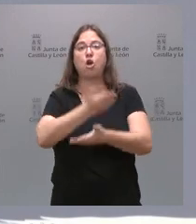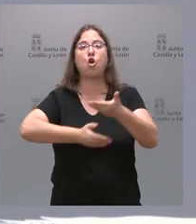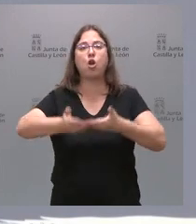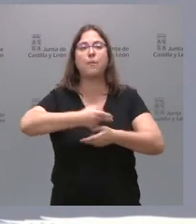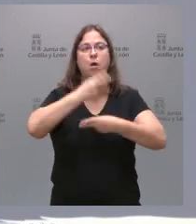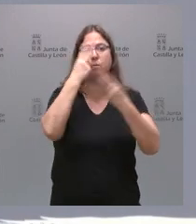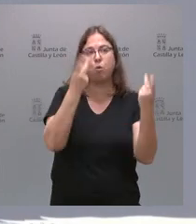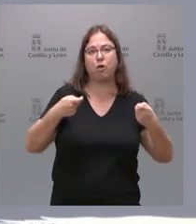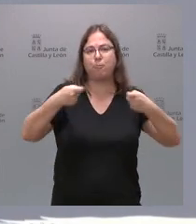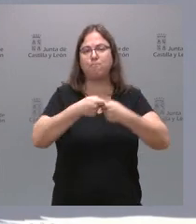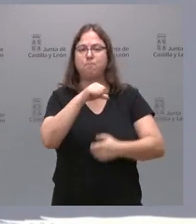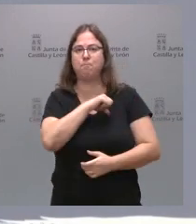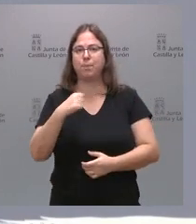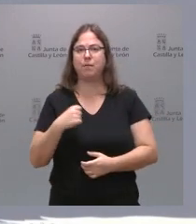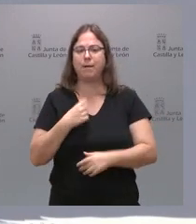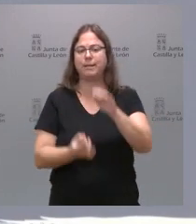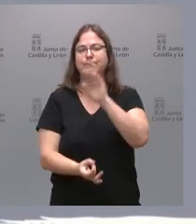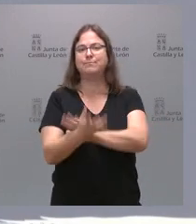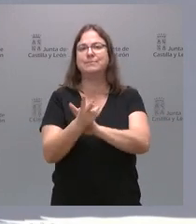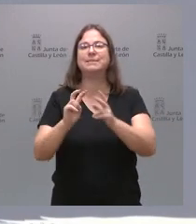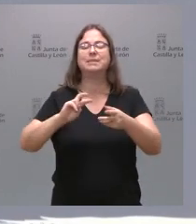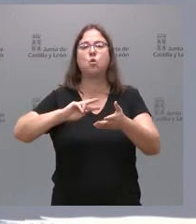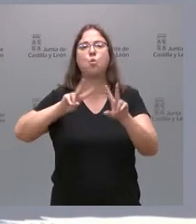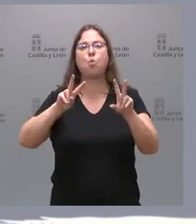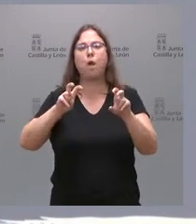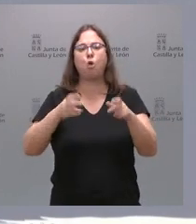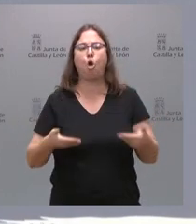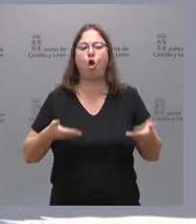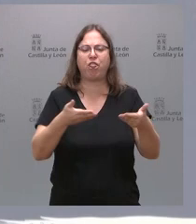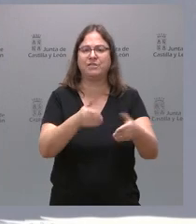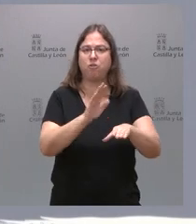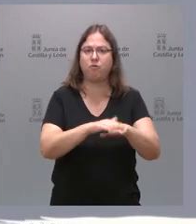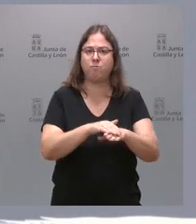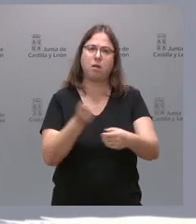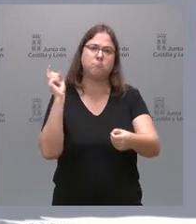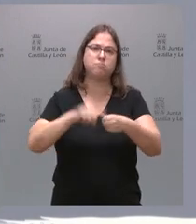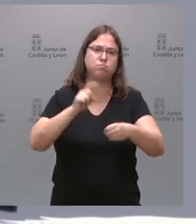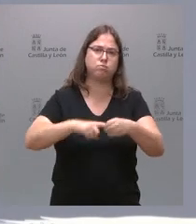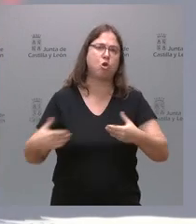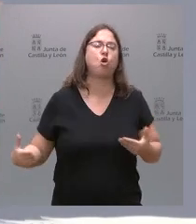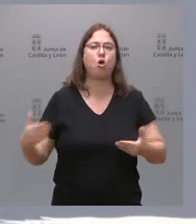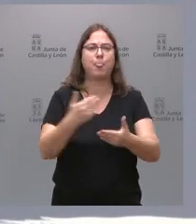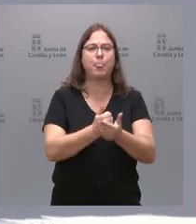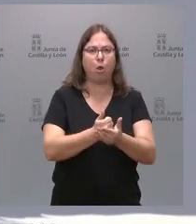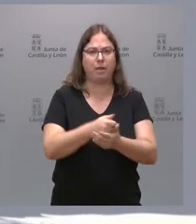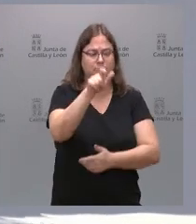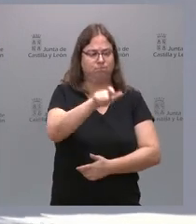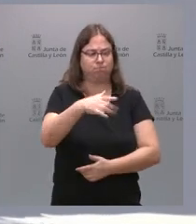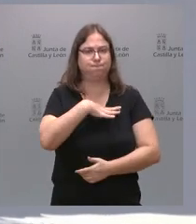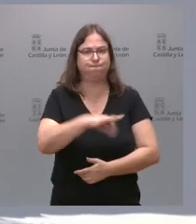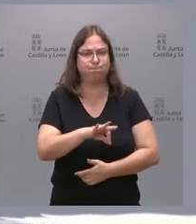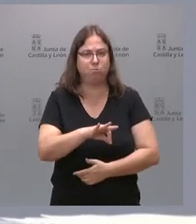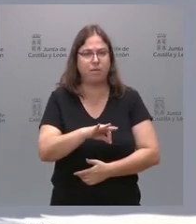público o privada Pues habría que ir a un nuevo sistema de concesión administrativa a la que se podrían presentar todas las posibles licitadores y por tanto